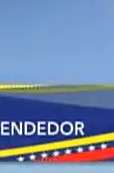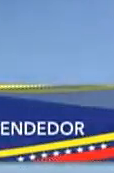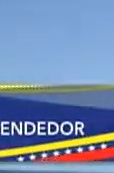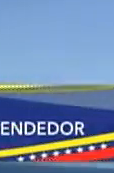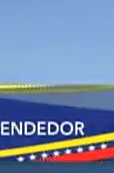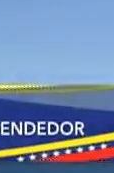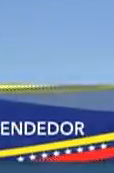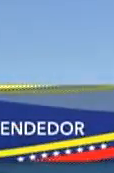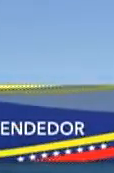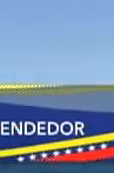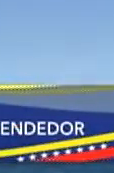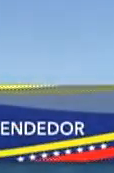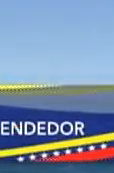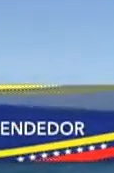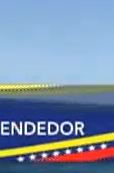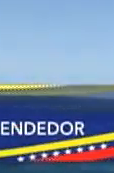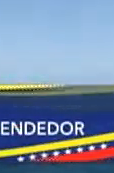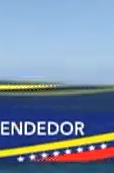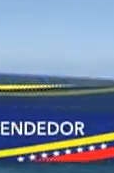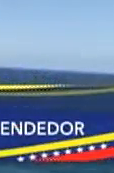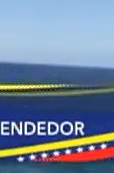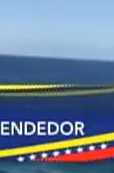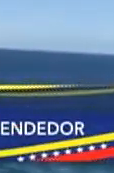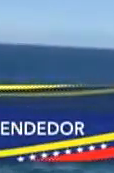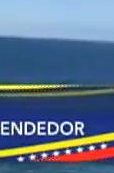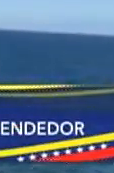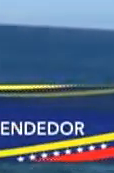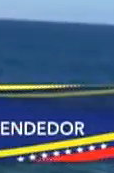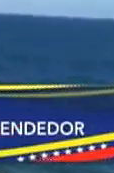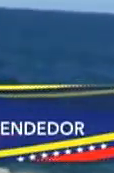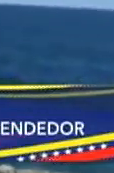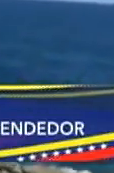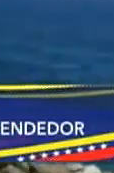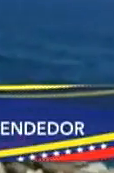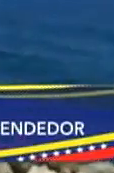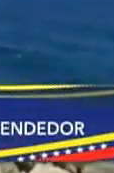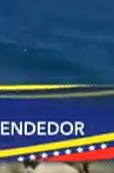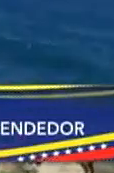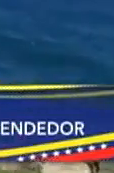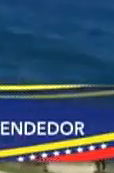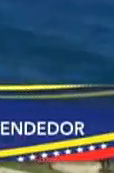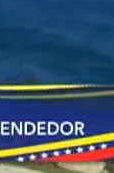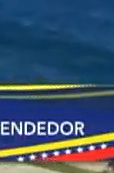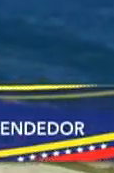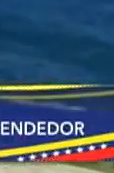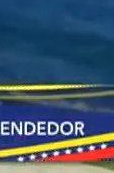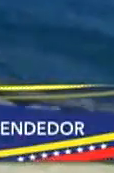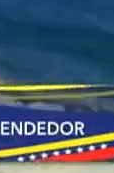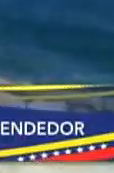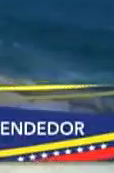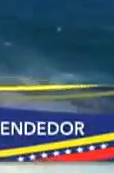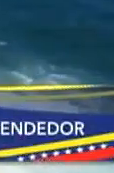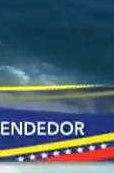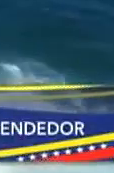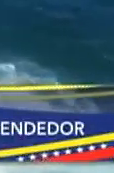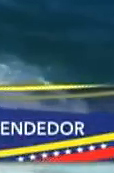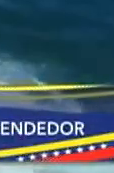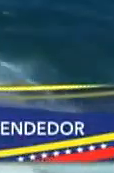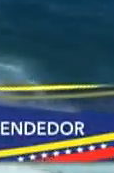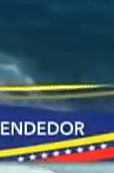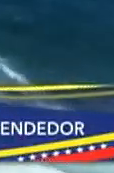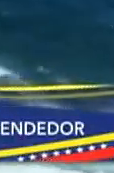Maduro, anunció la creación del motor número 18 de la agenda económica bolivariana para atender de forma directa a las y